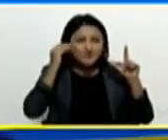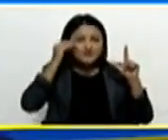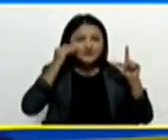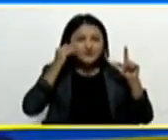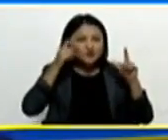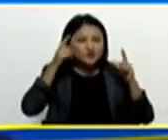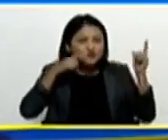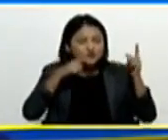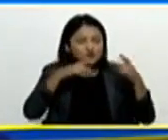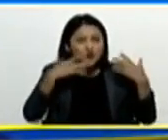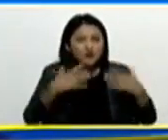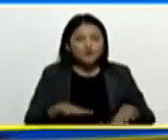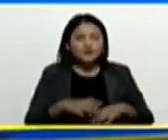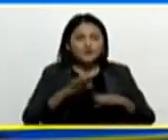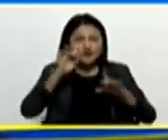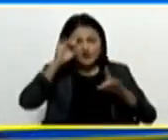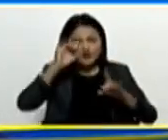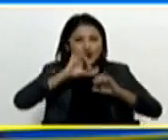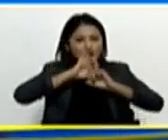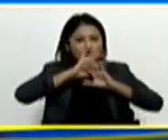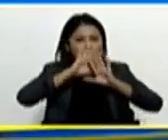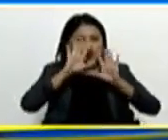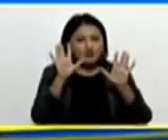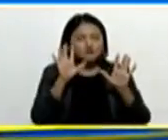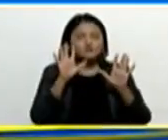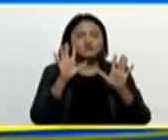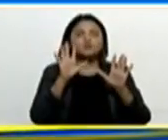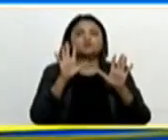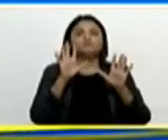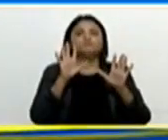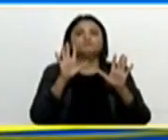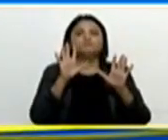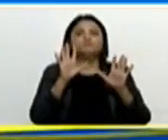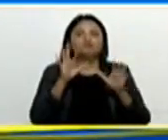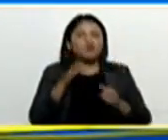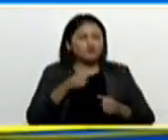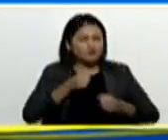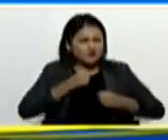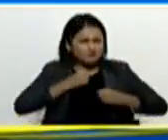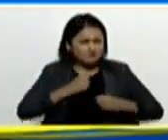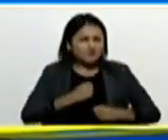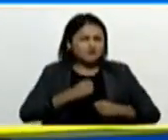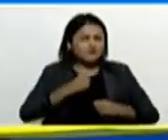asombrado de la lucidez, de la claridad, de la firmeza.